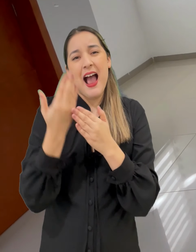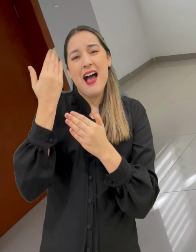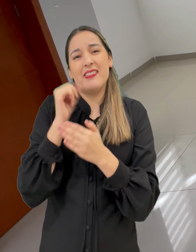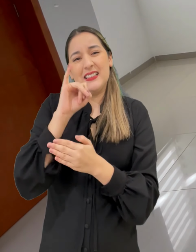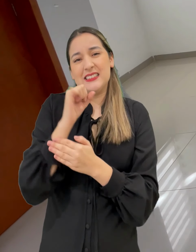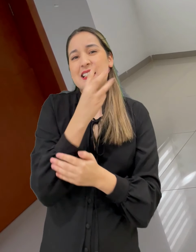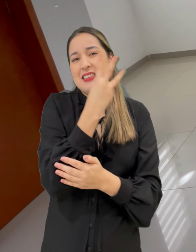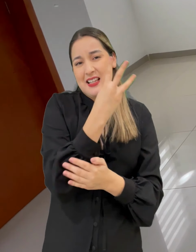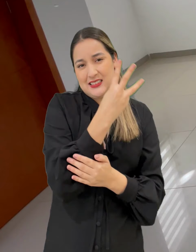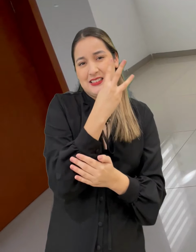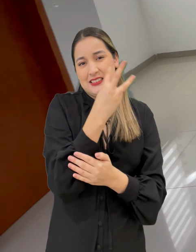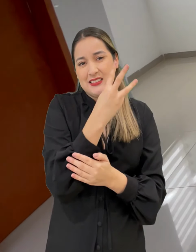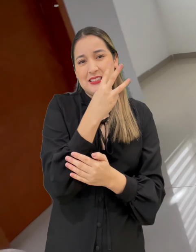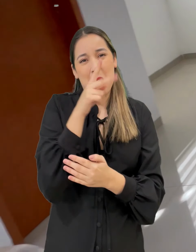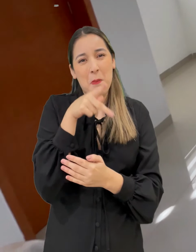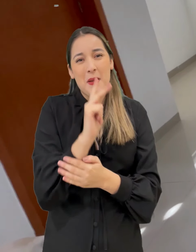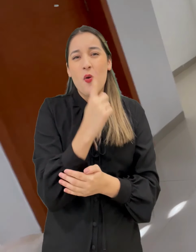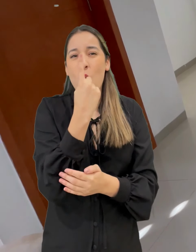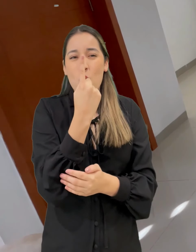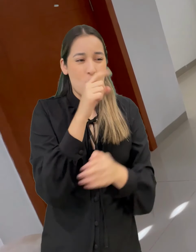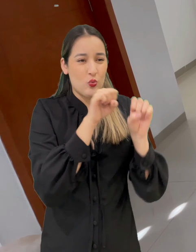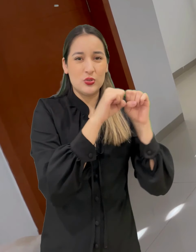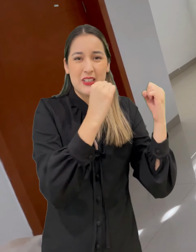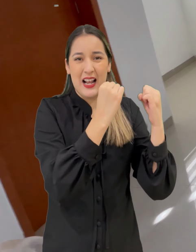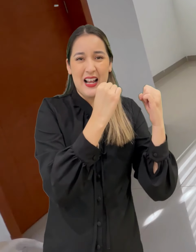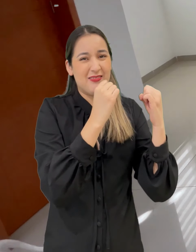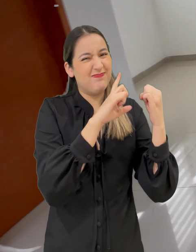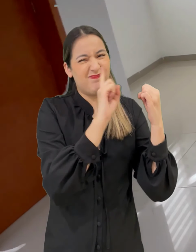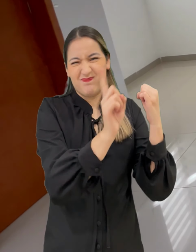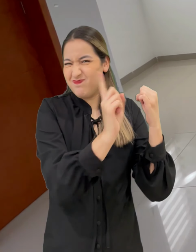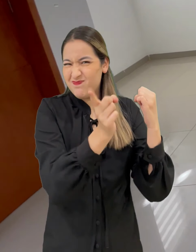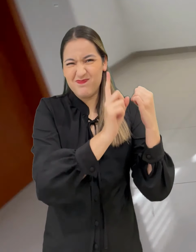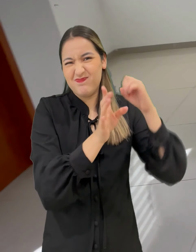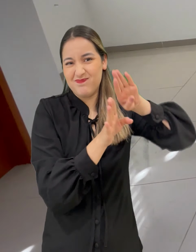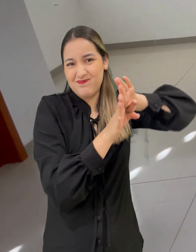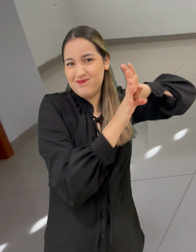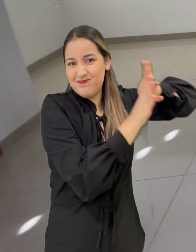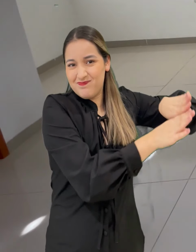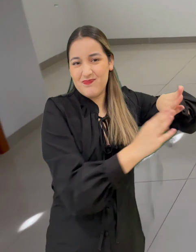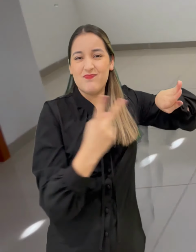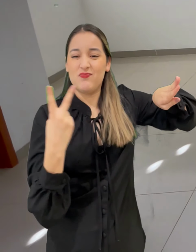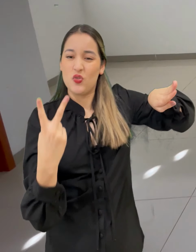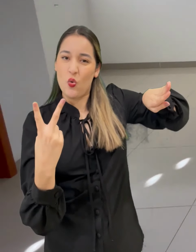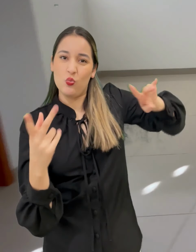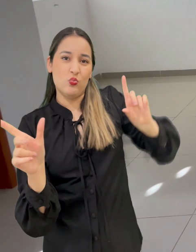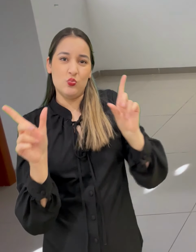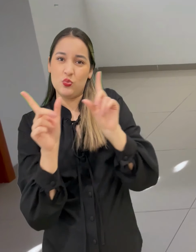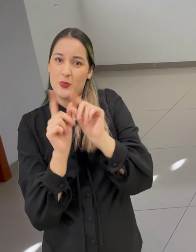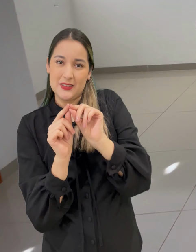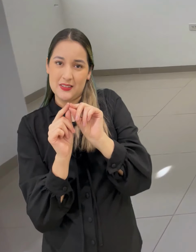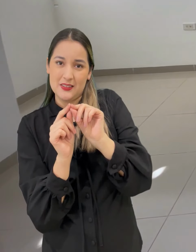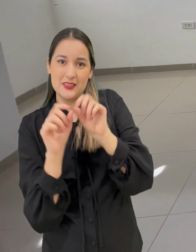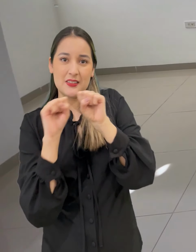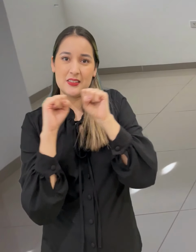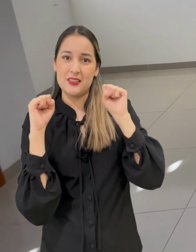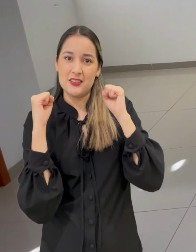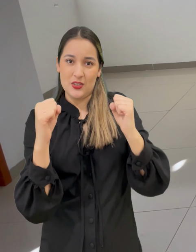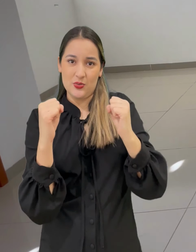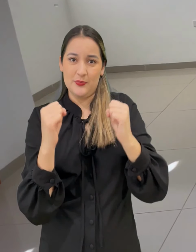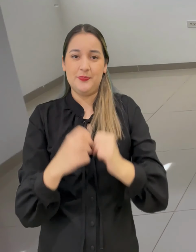grande de tres plazas uno de dos como ese y uno de una plaza pero pedí solamente